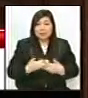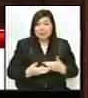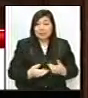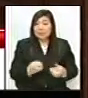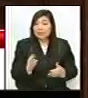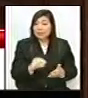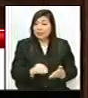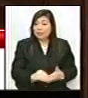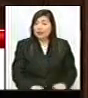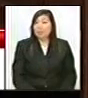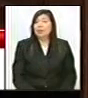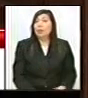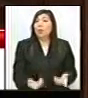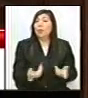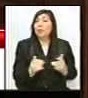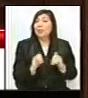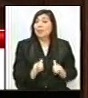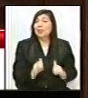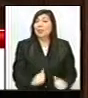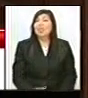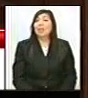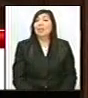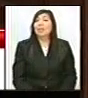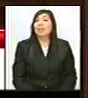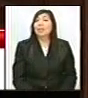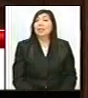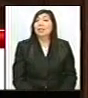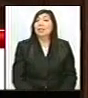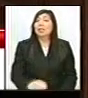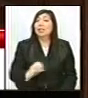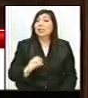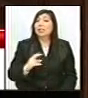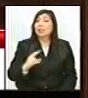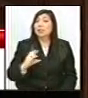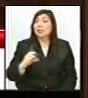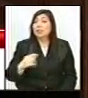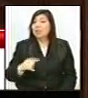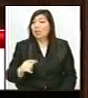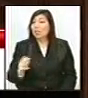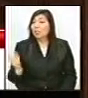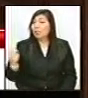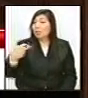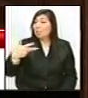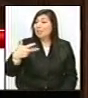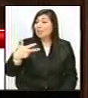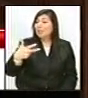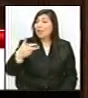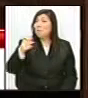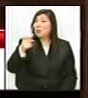la ratificación o el nombramiento del doctor Chang Rekwai, sino de un tercero.